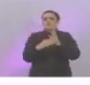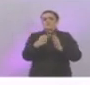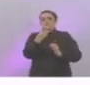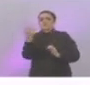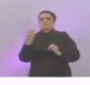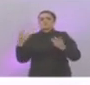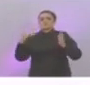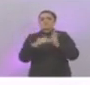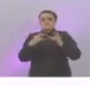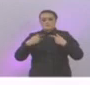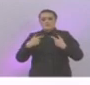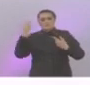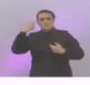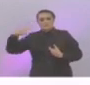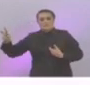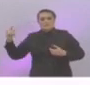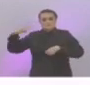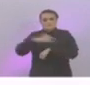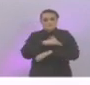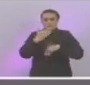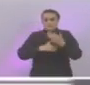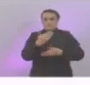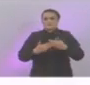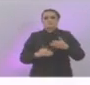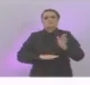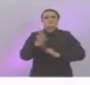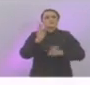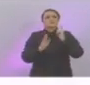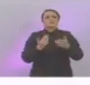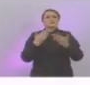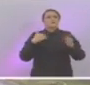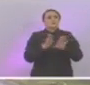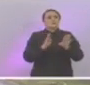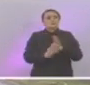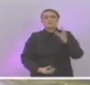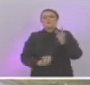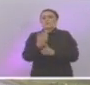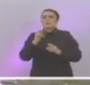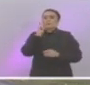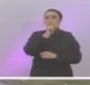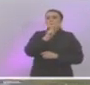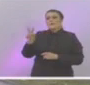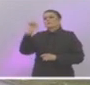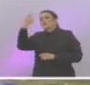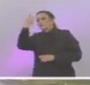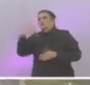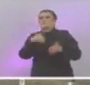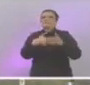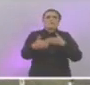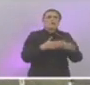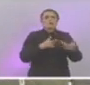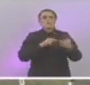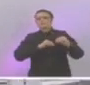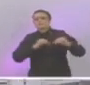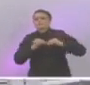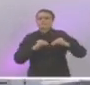1,200,000 pasajeros. Todos estos avances son reflejo de un nuevo San Luis, moderno,